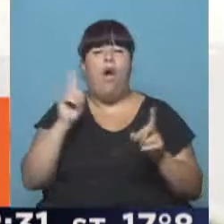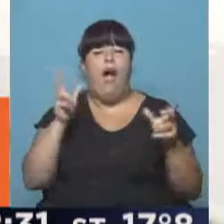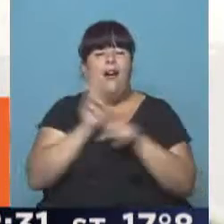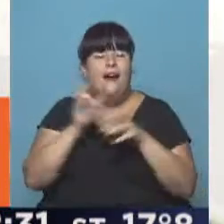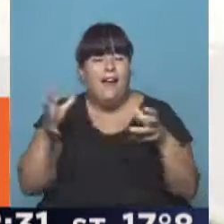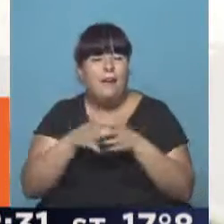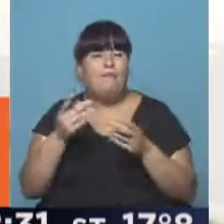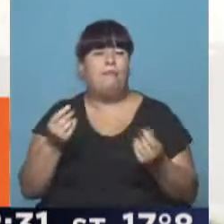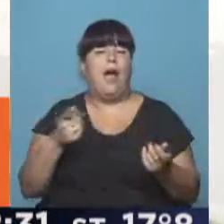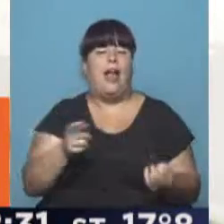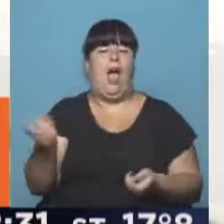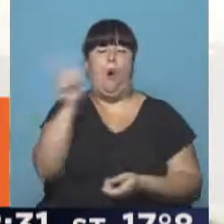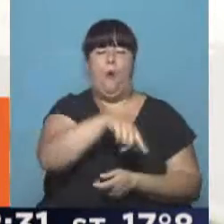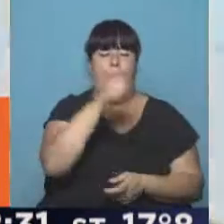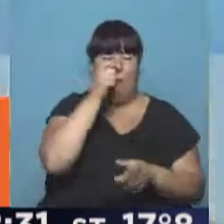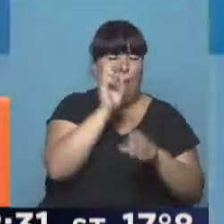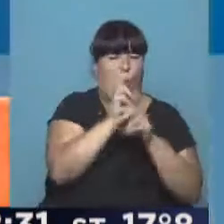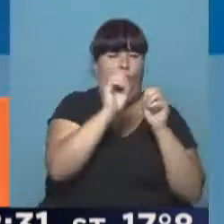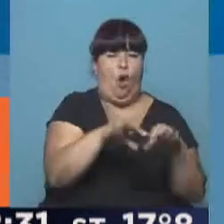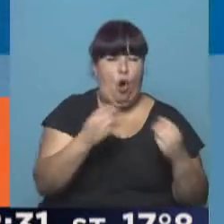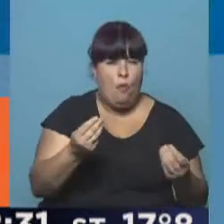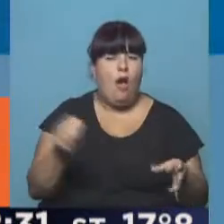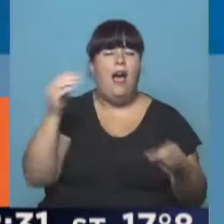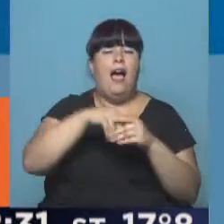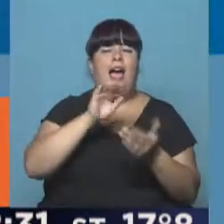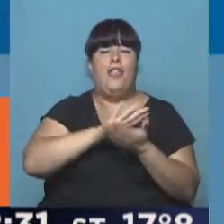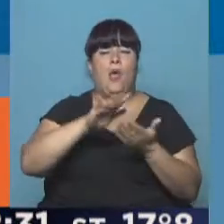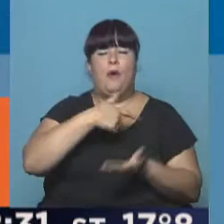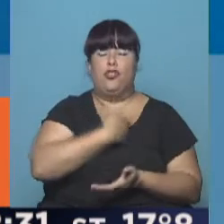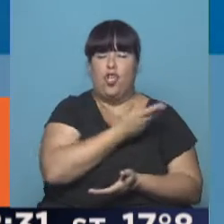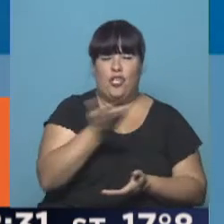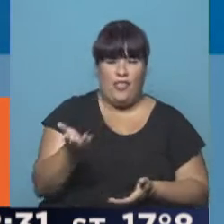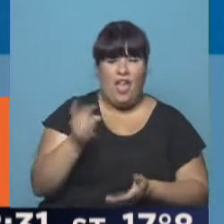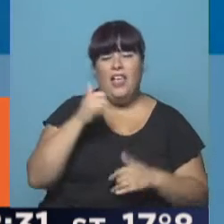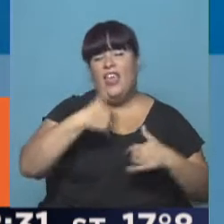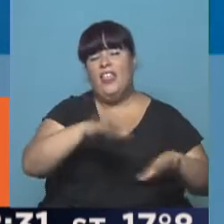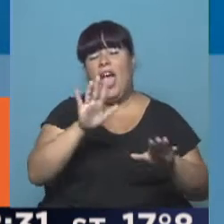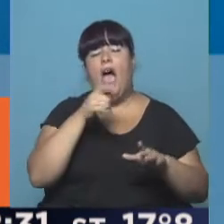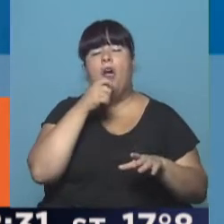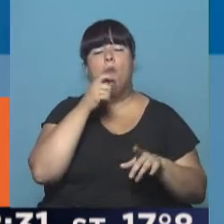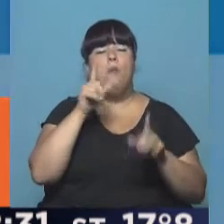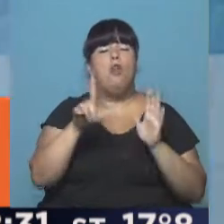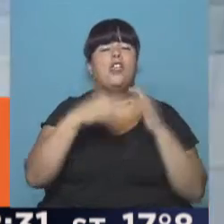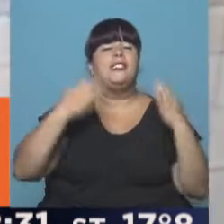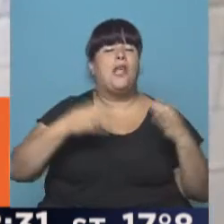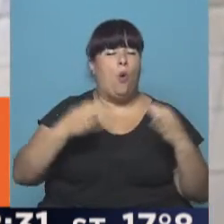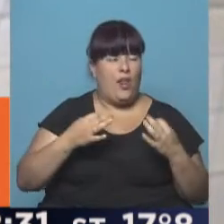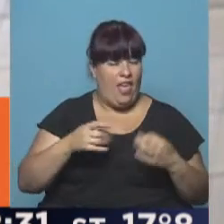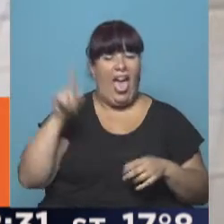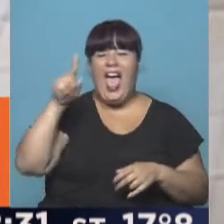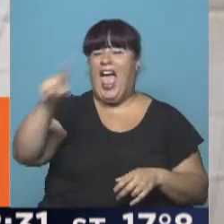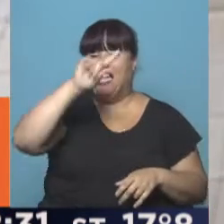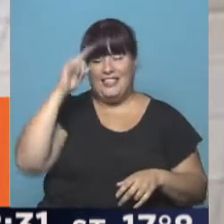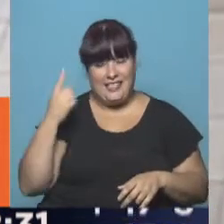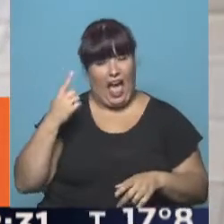para devolvérselo a los padres o integrarlos de vuelta a la sociedad y si dejarlo alguna medida de seguridad que el estado